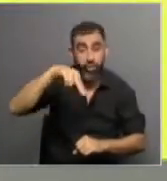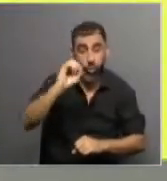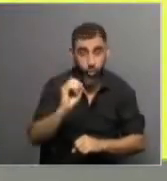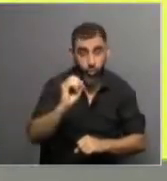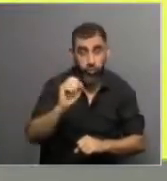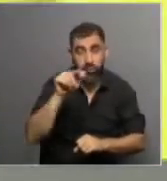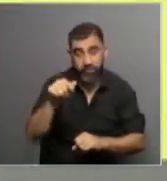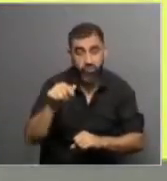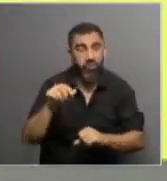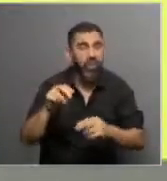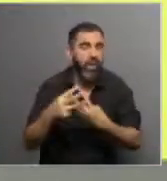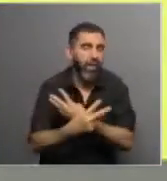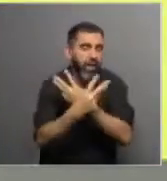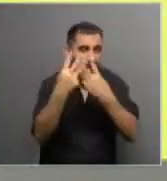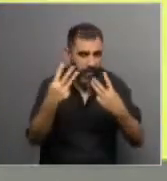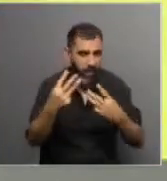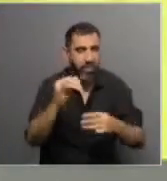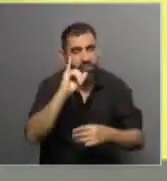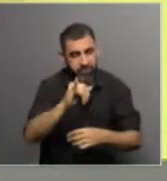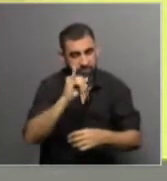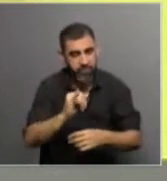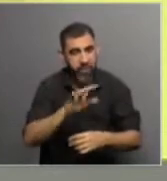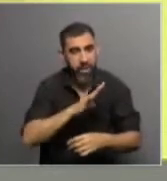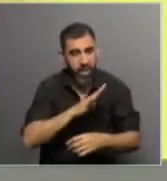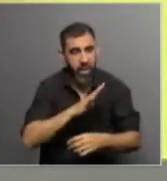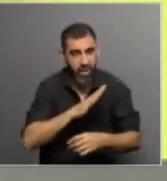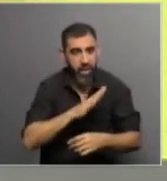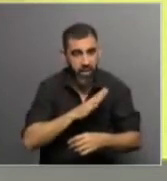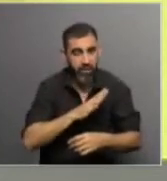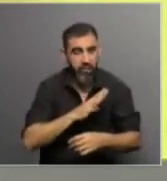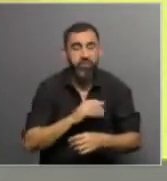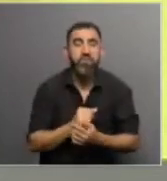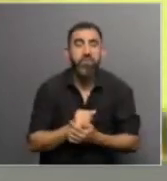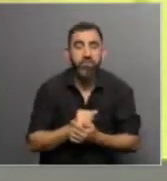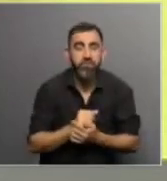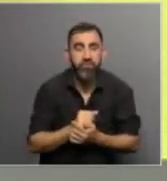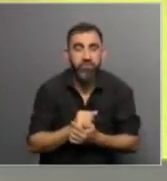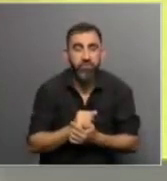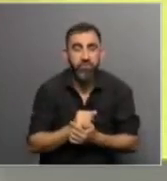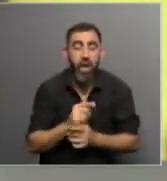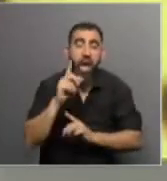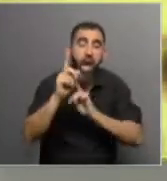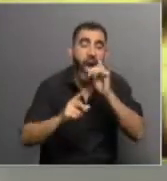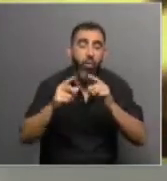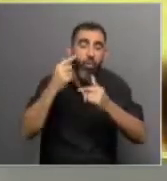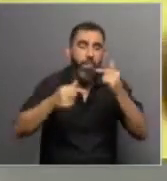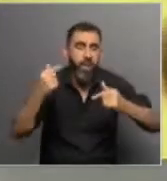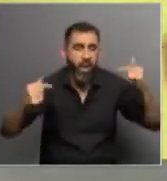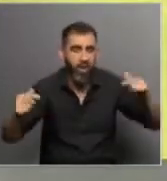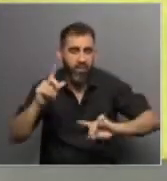general son portadores o suelen ser favorables para determinados tipos